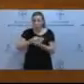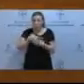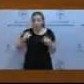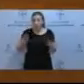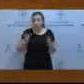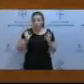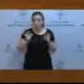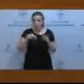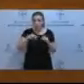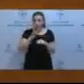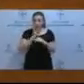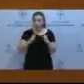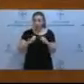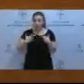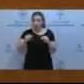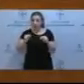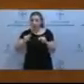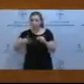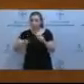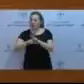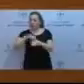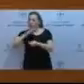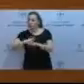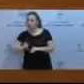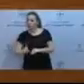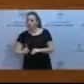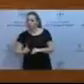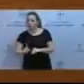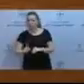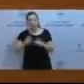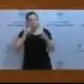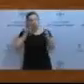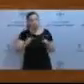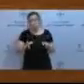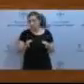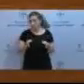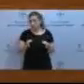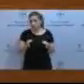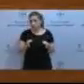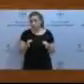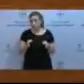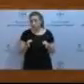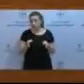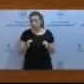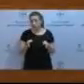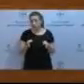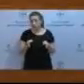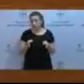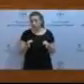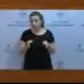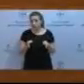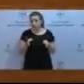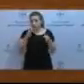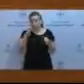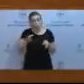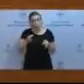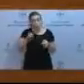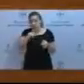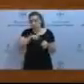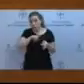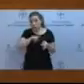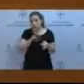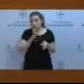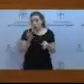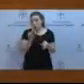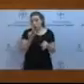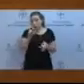de este hemiciclo, incumplimos la ley. Seguro que no tardamos ni 5 minutos en estar ante quien tenemos que estar. Aquí hay un gobierno que está